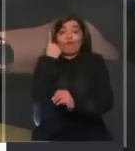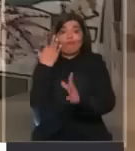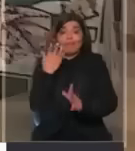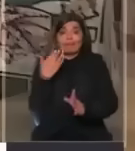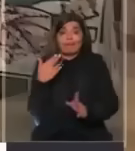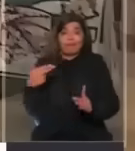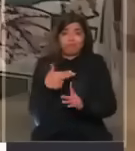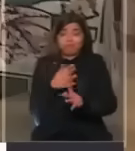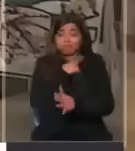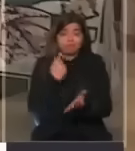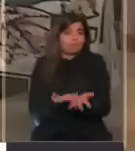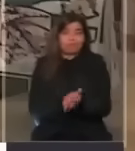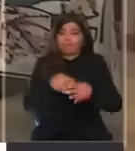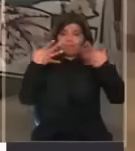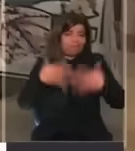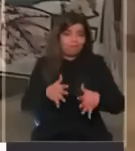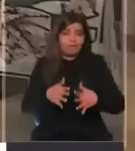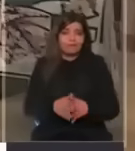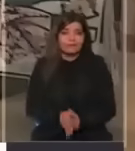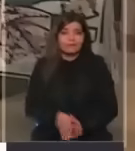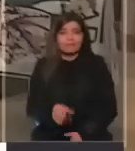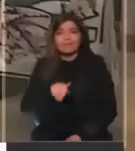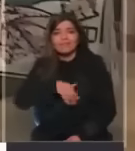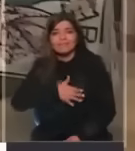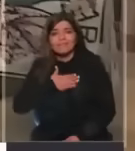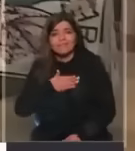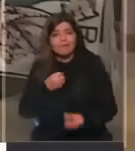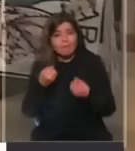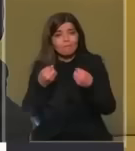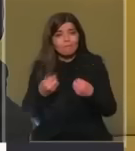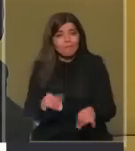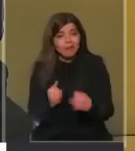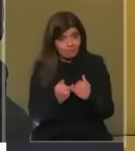No supo, nunca supo, no tuvo nada. ¿Sienten que perdieron un amigo?